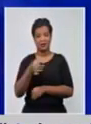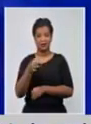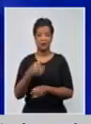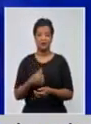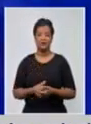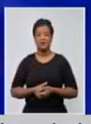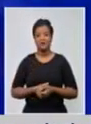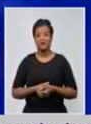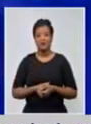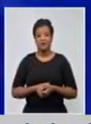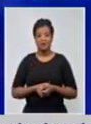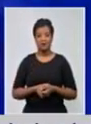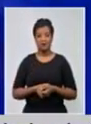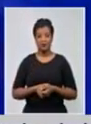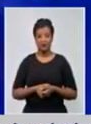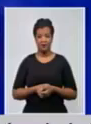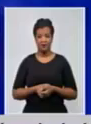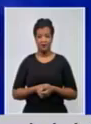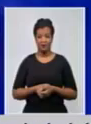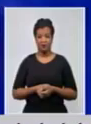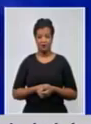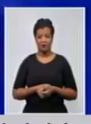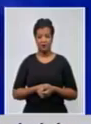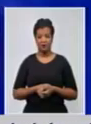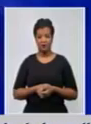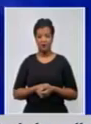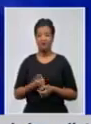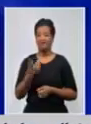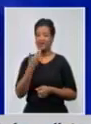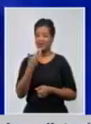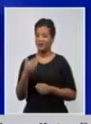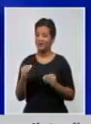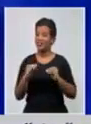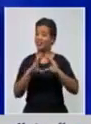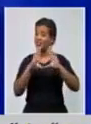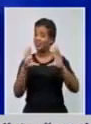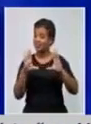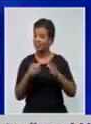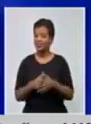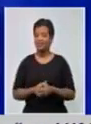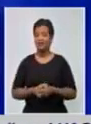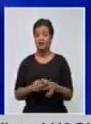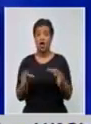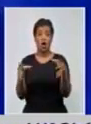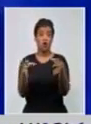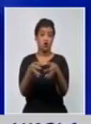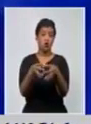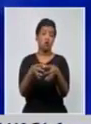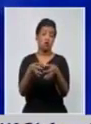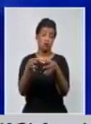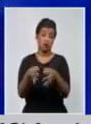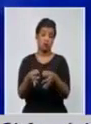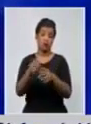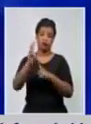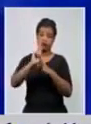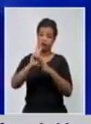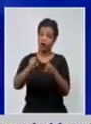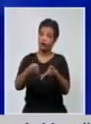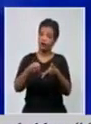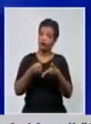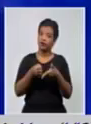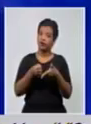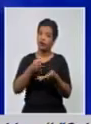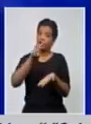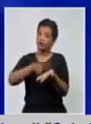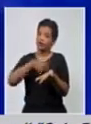del Ministerio de Salud Pública. Bienvenido, doctor, muy buenos días. Buen día, Gisela, buenos días el equipo que hace posible esta transmisión,